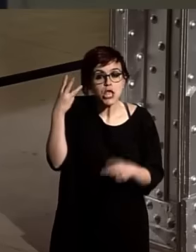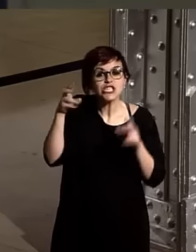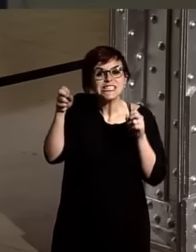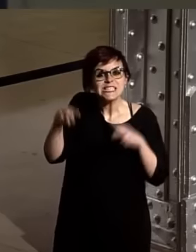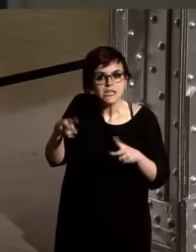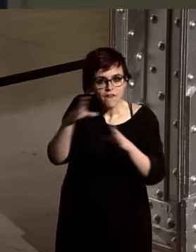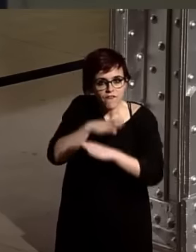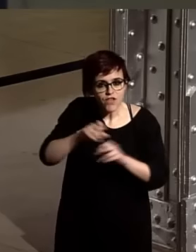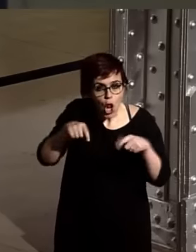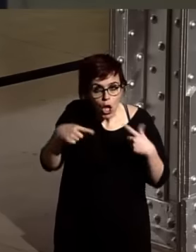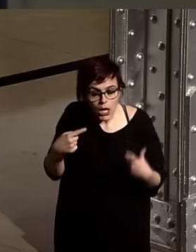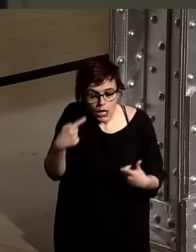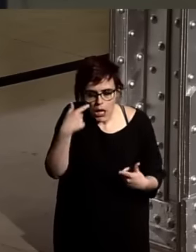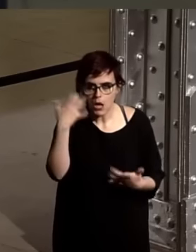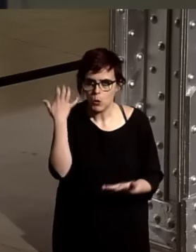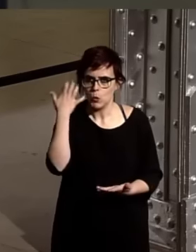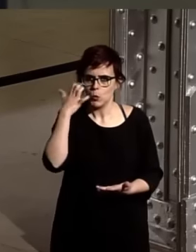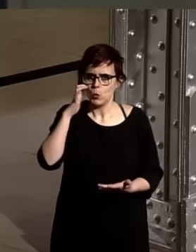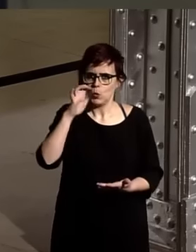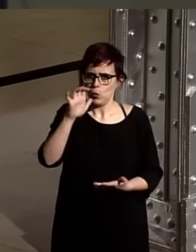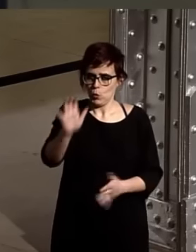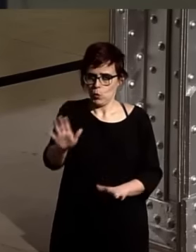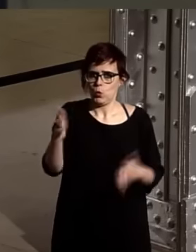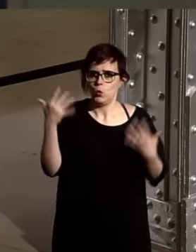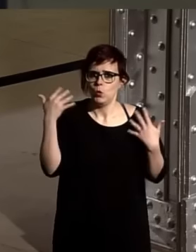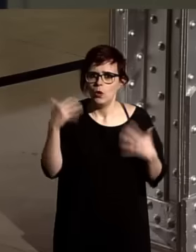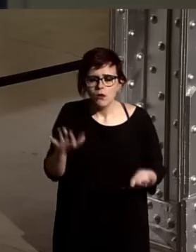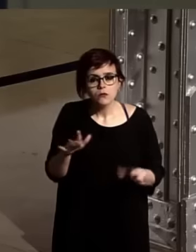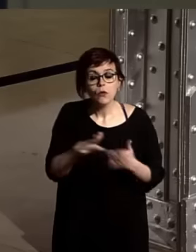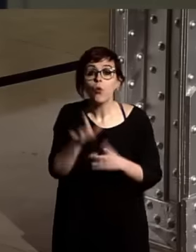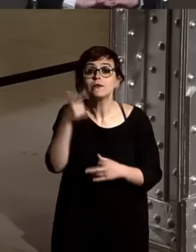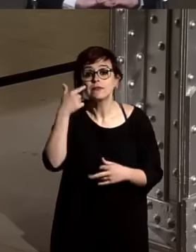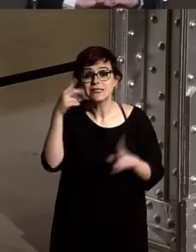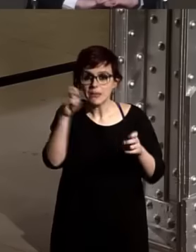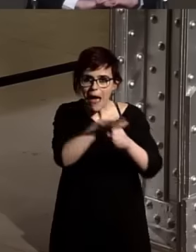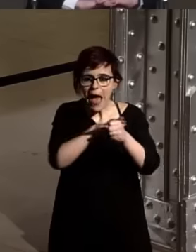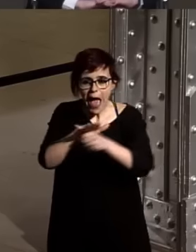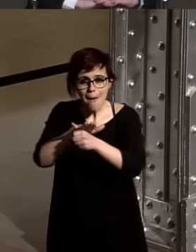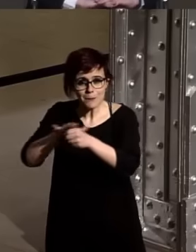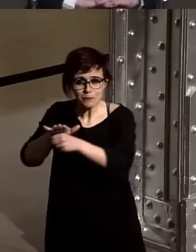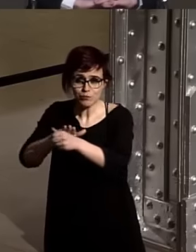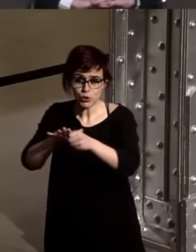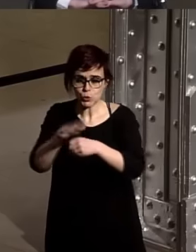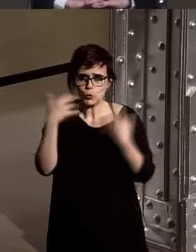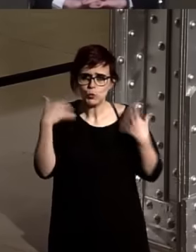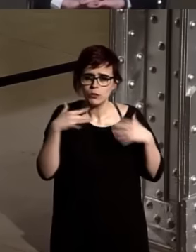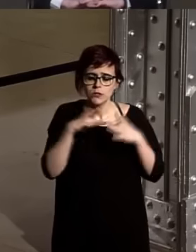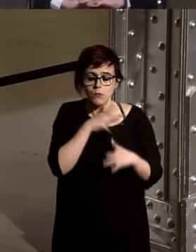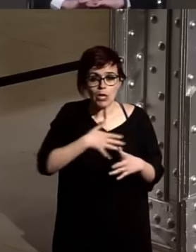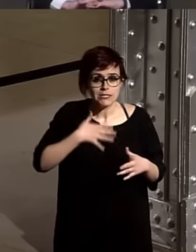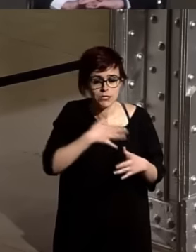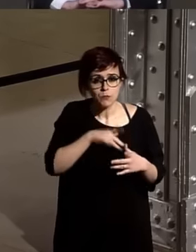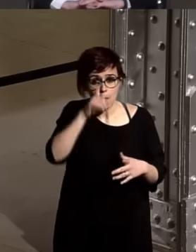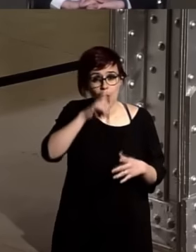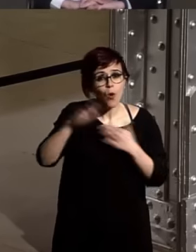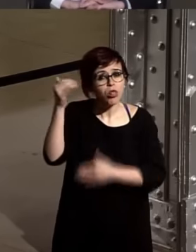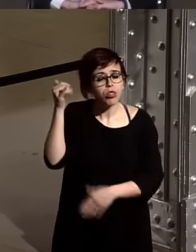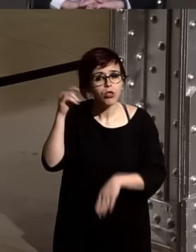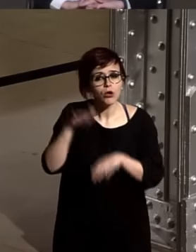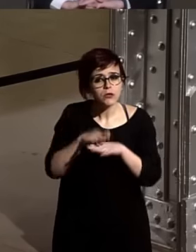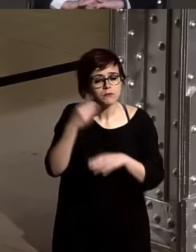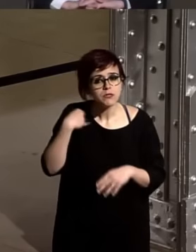biología me parece un poco excesivo esto de las disciplinas esto de las disciplinas es tan insatisfactorio y recuerdo no sé si era